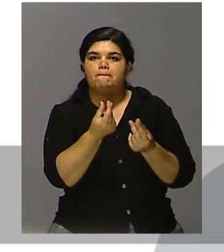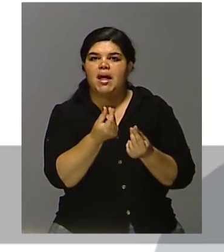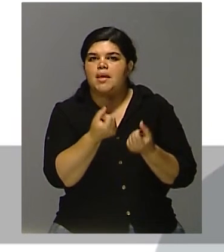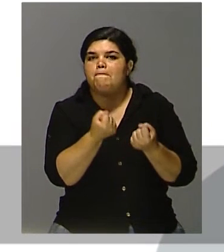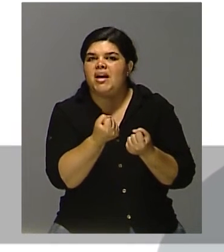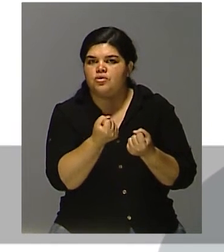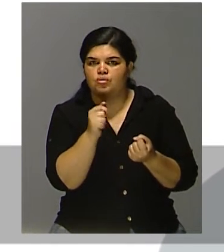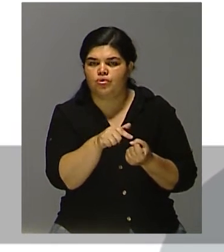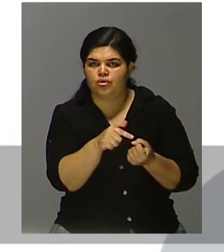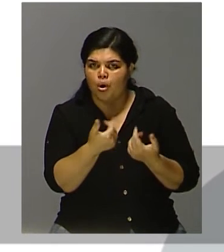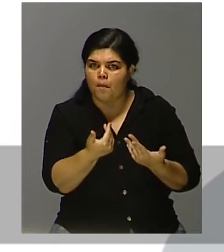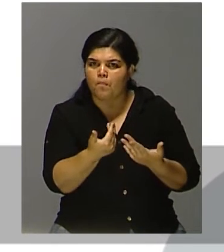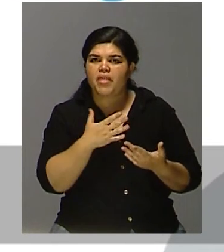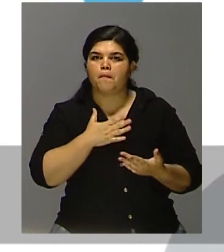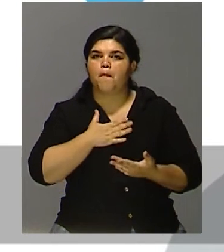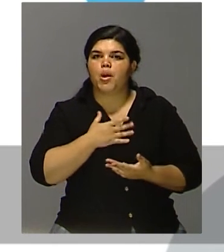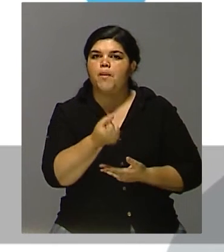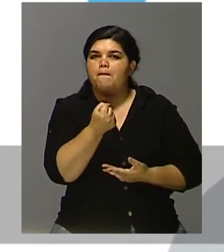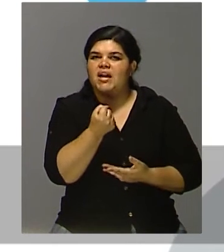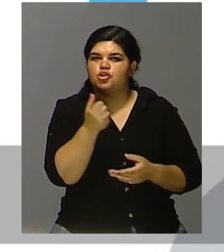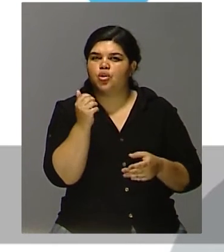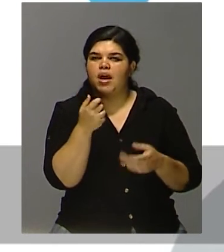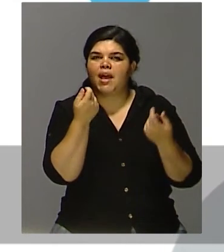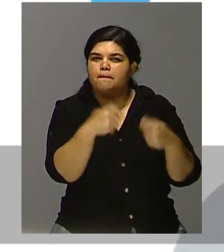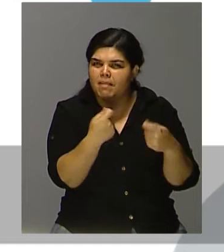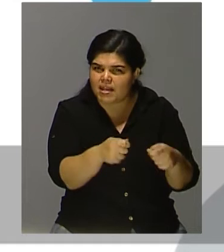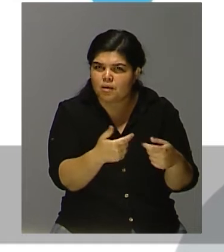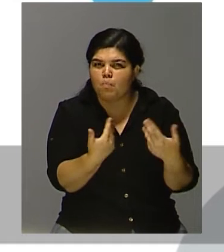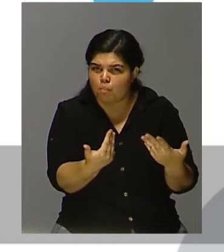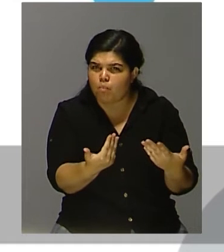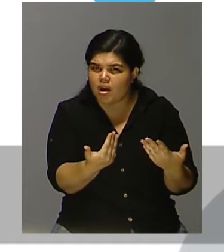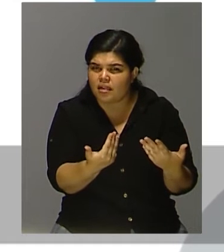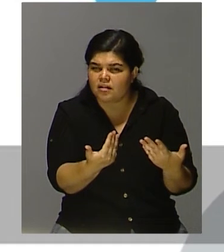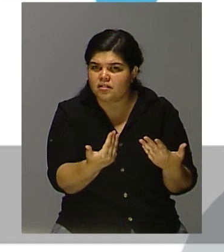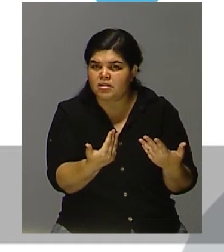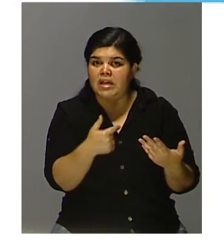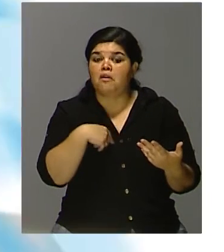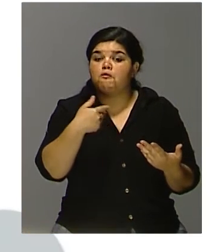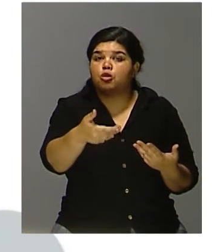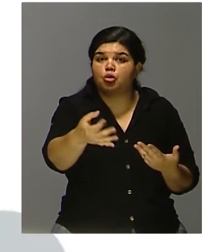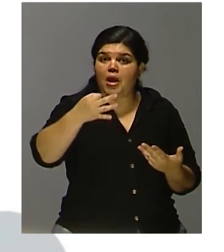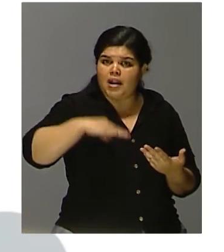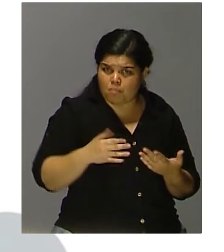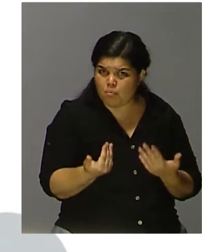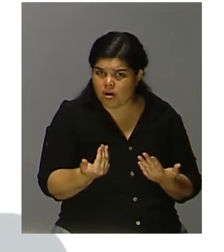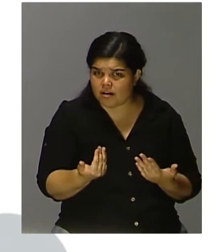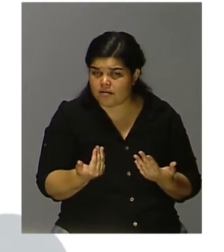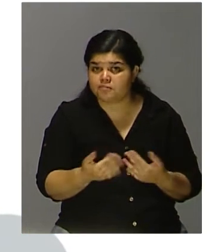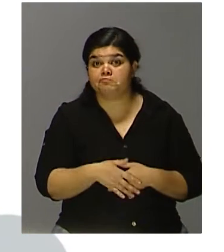puede invertir en nuestra moneda, tenerlo presente y pensar en ese largo plazo que me va a dar ganancias?